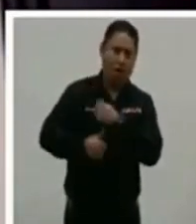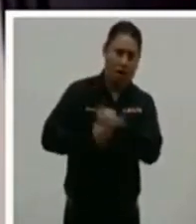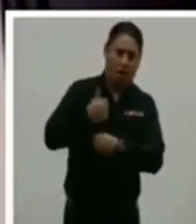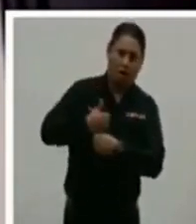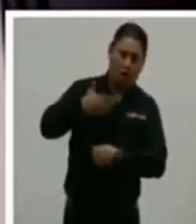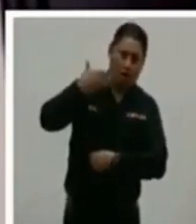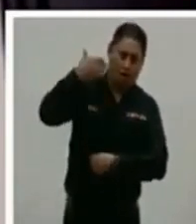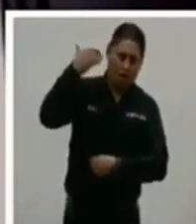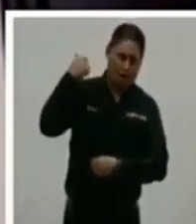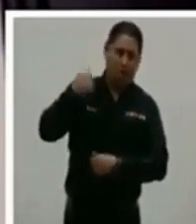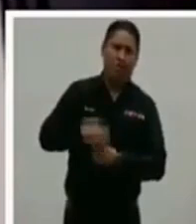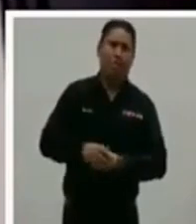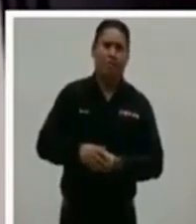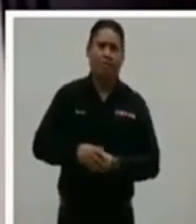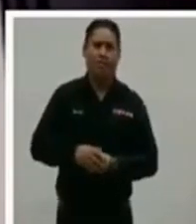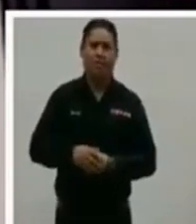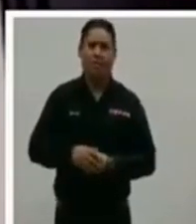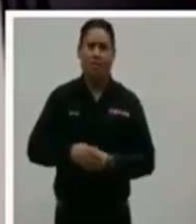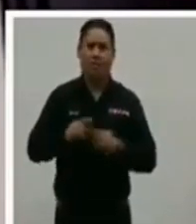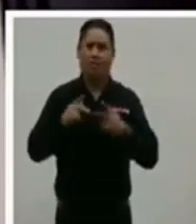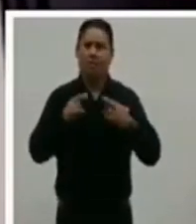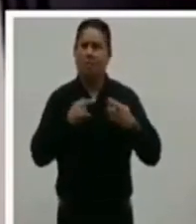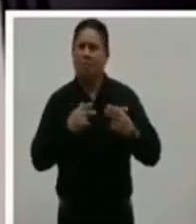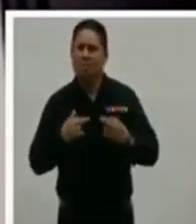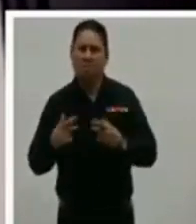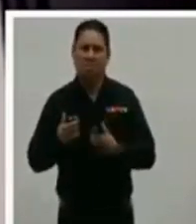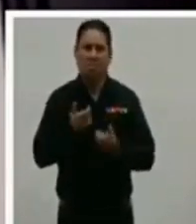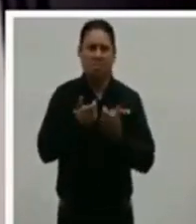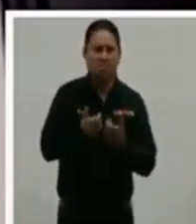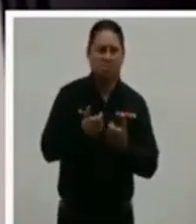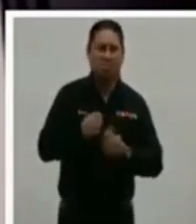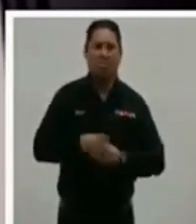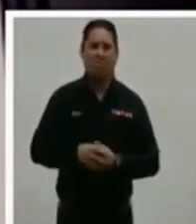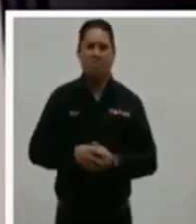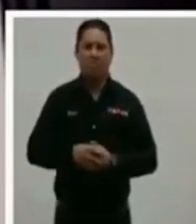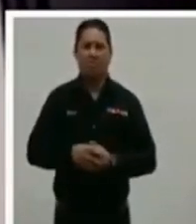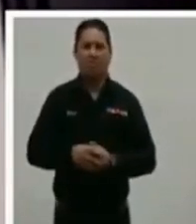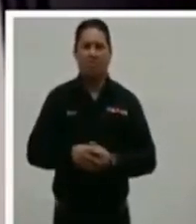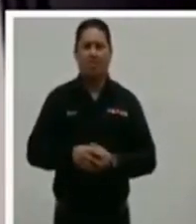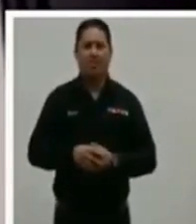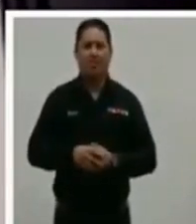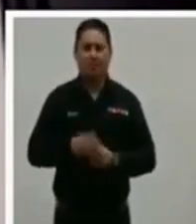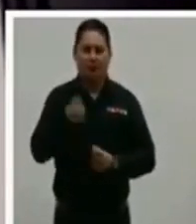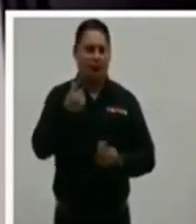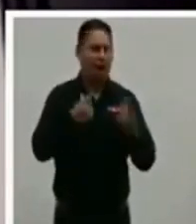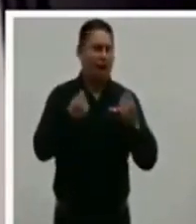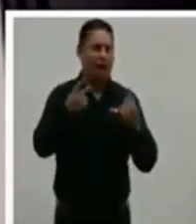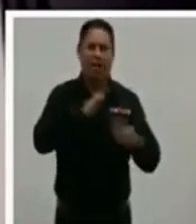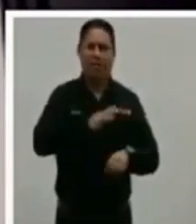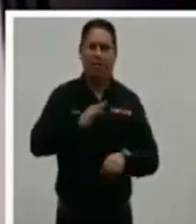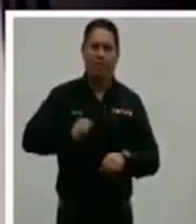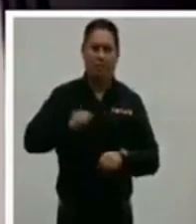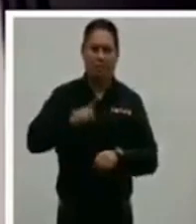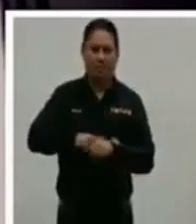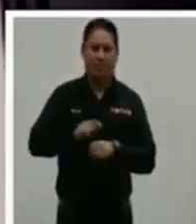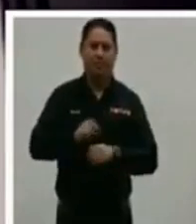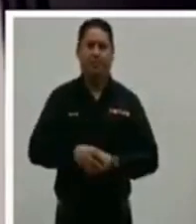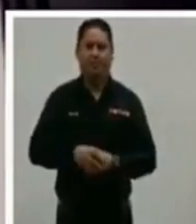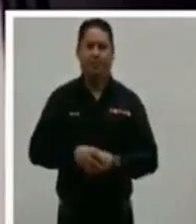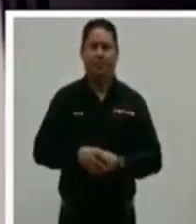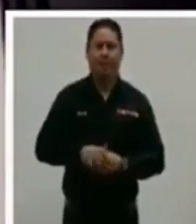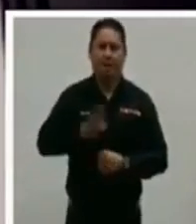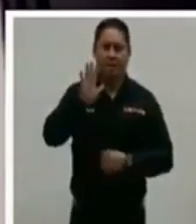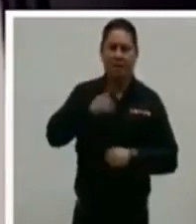años se han generado deterioros en las finanzas públicas en algunos municipios, lo cual pone en riesgo